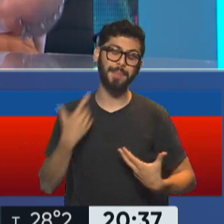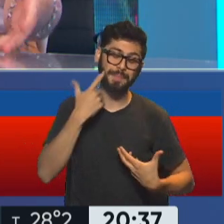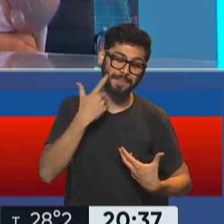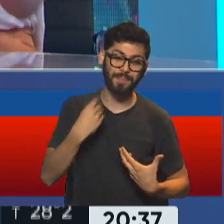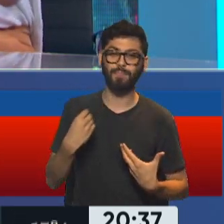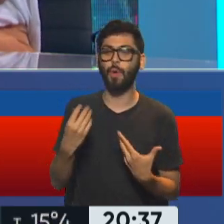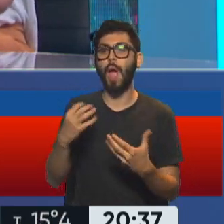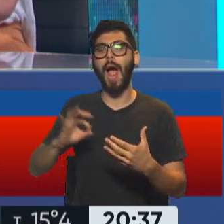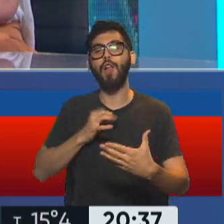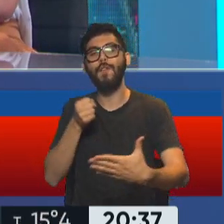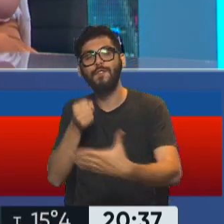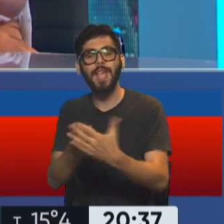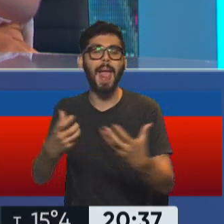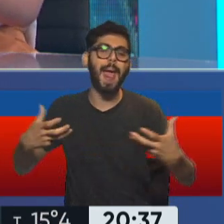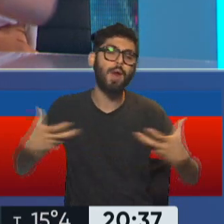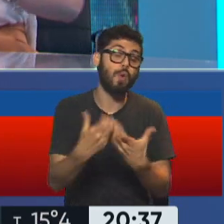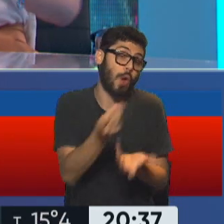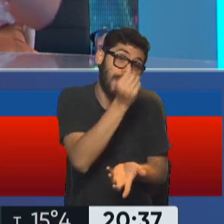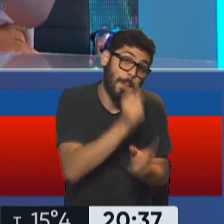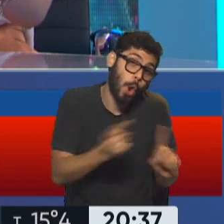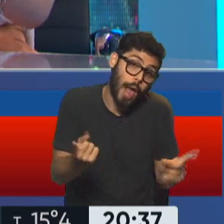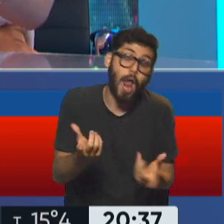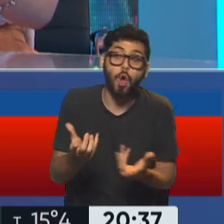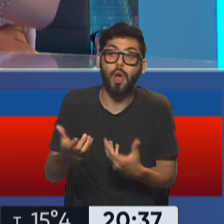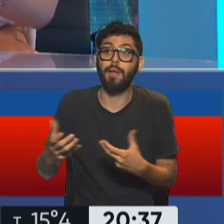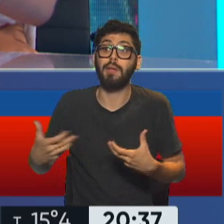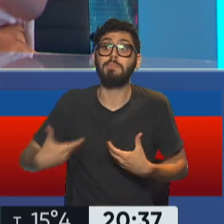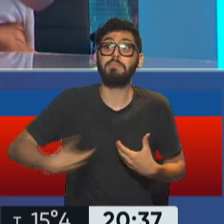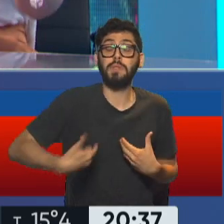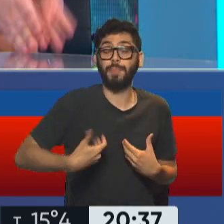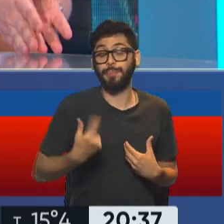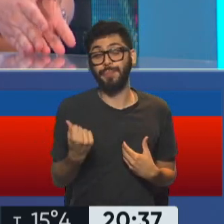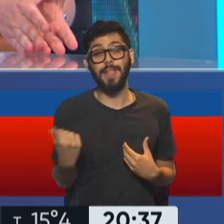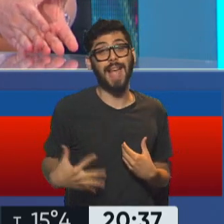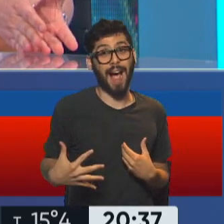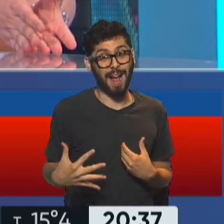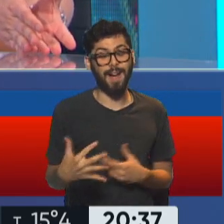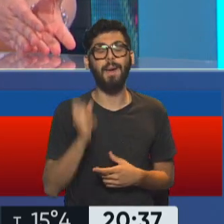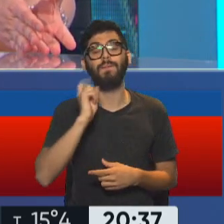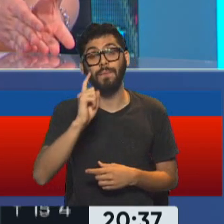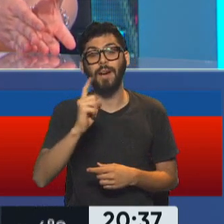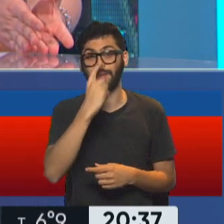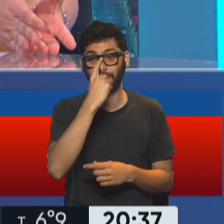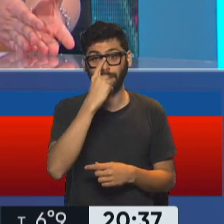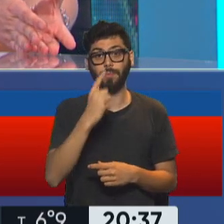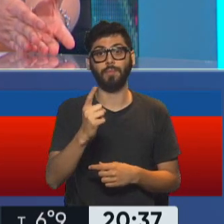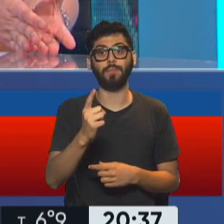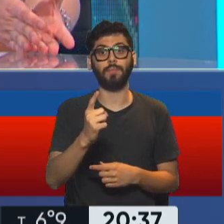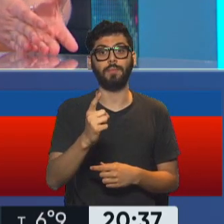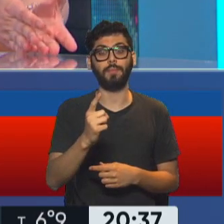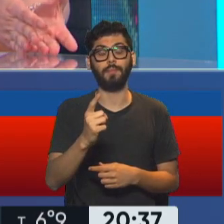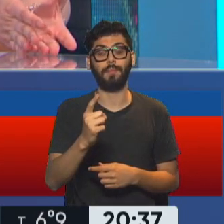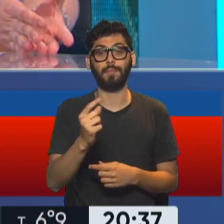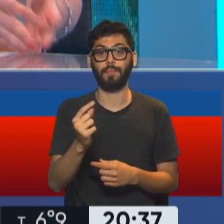las reuniones, bueno, mismo ahora por el fin de largo. Bueno, todas estas cuestiones hicieron que, sumado principalmente a la falta